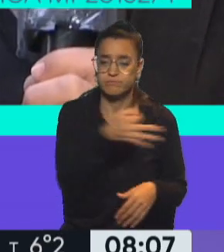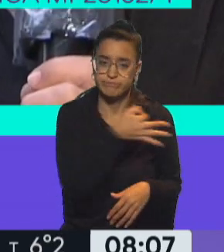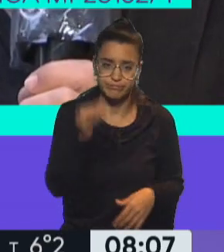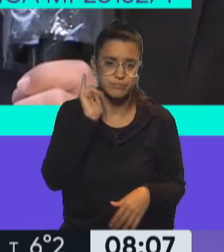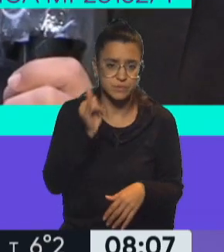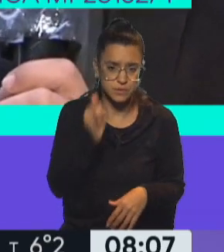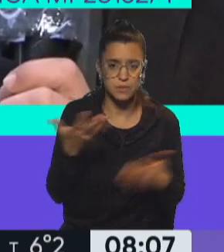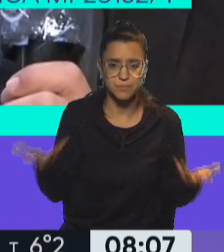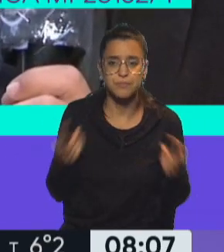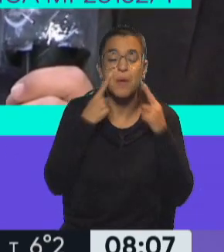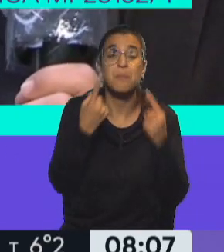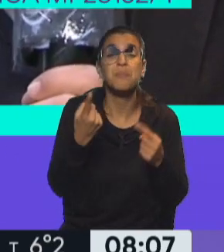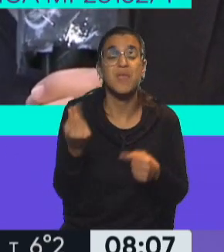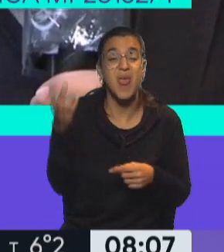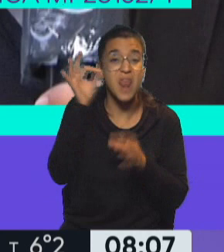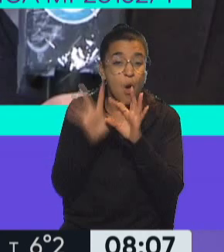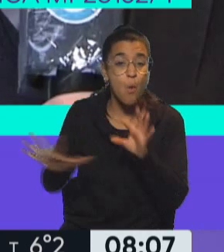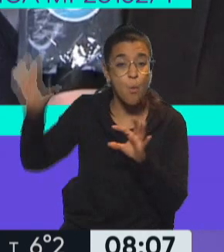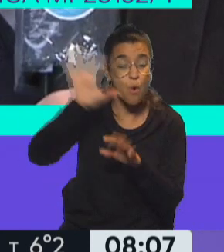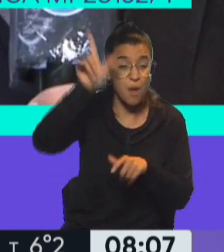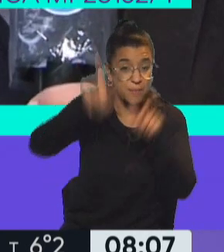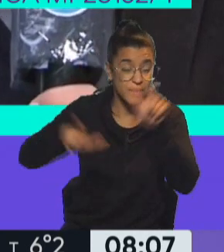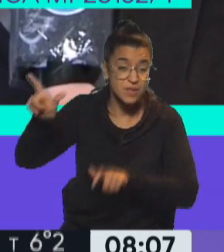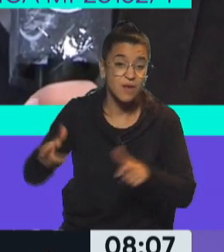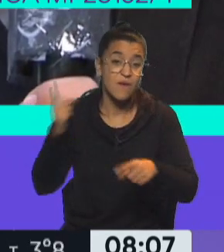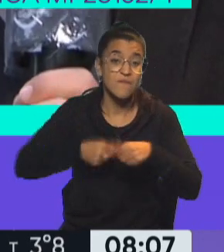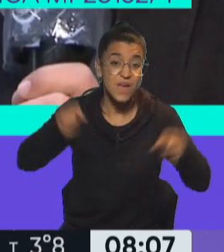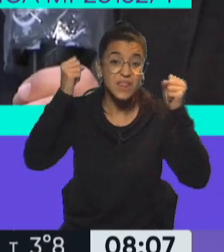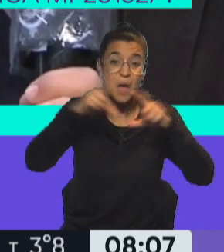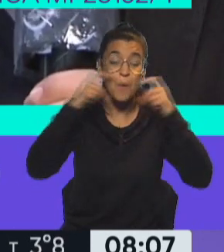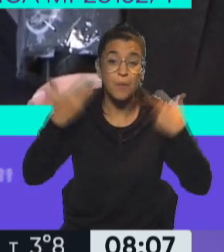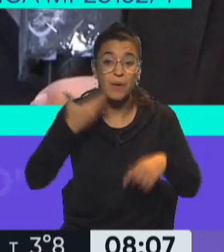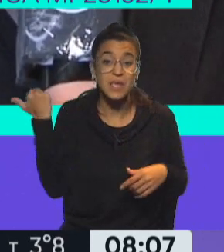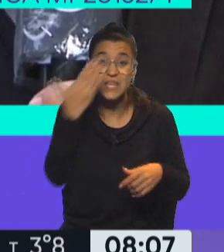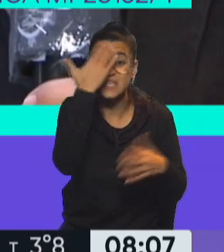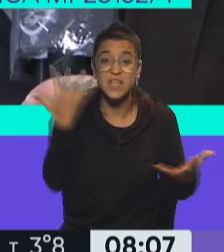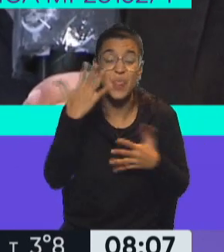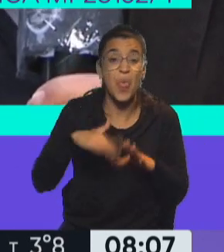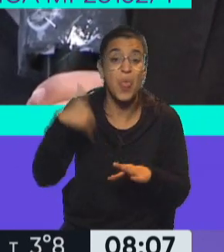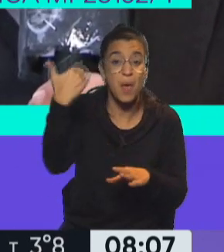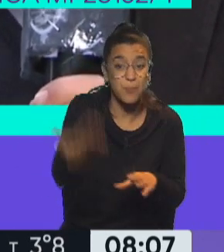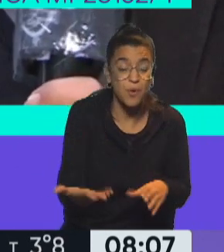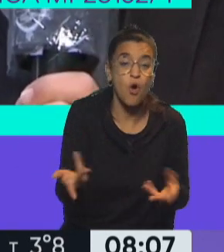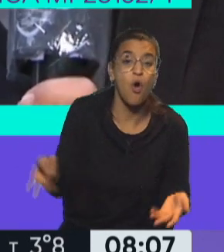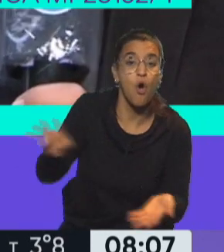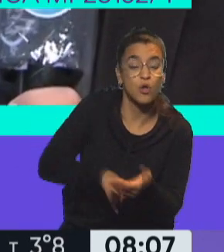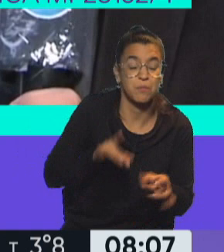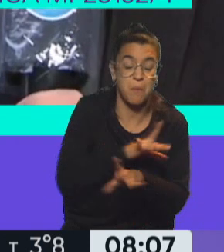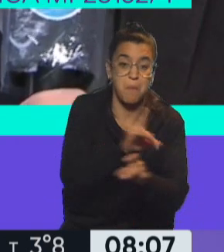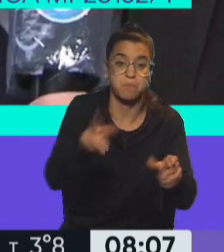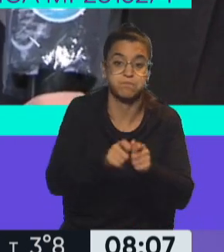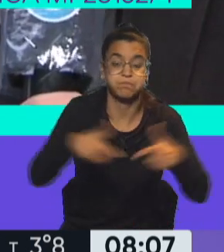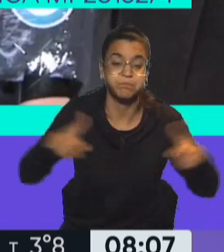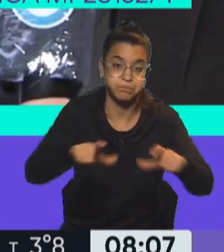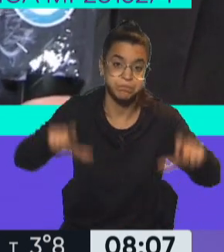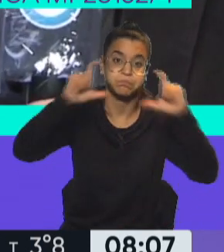Exactamente igual. Miren lo que está pasando en Europa. La gente festeja sacarse el barbijo y 15 días después estamos otra vez con brote y vuelven a ponerlo.